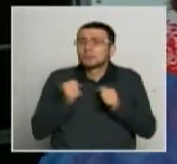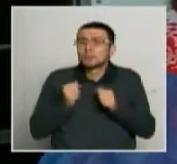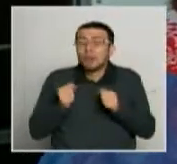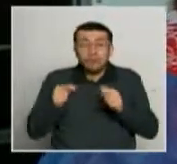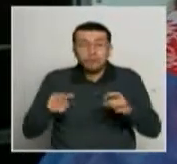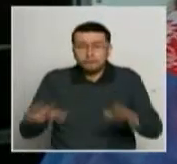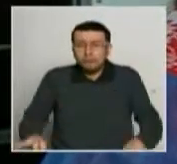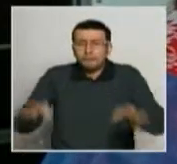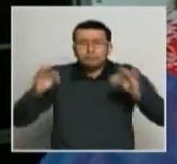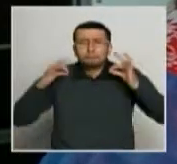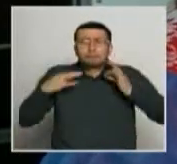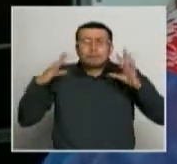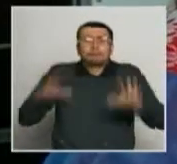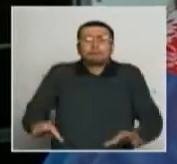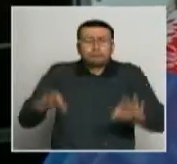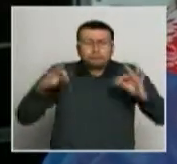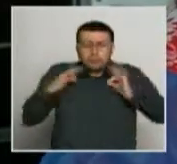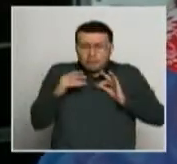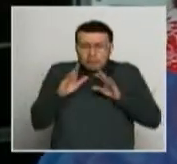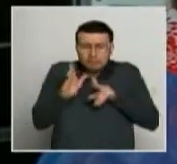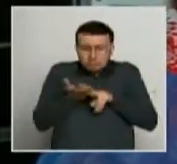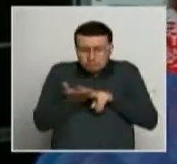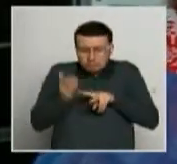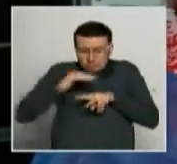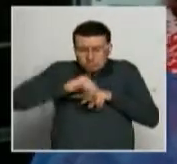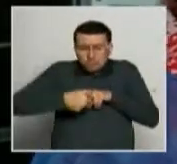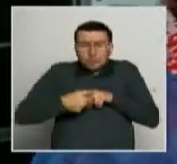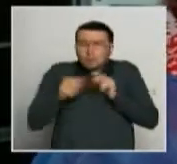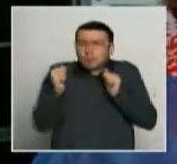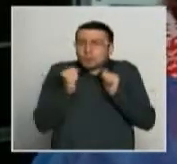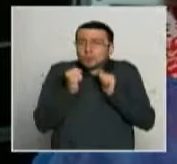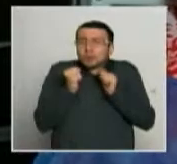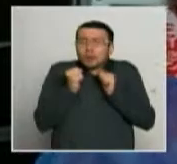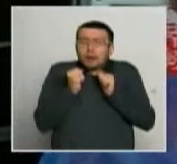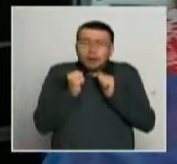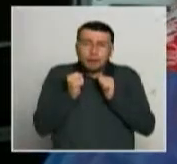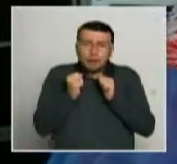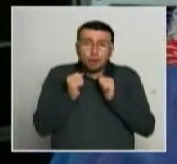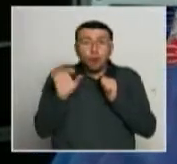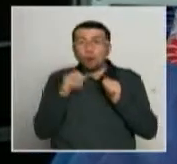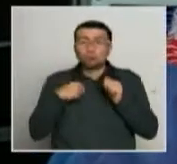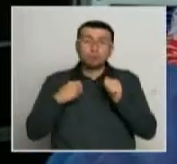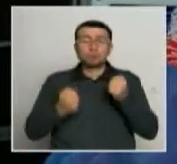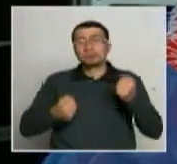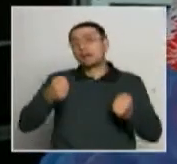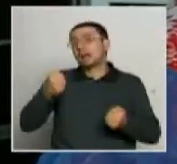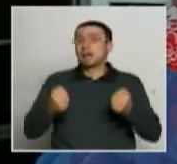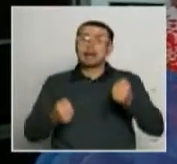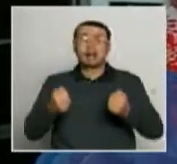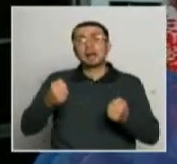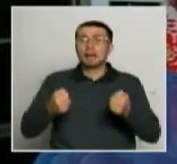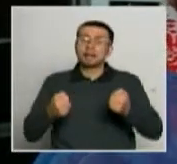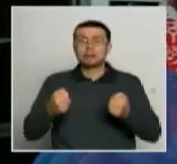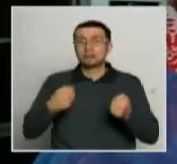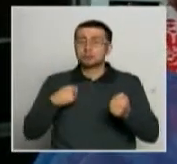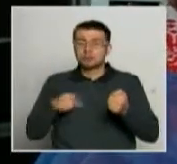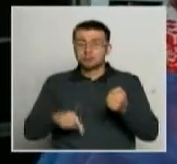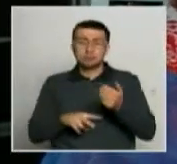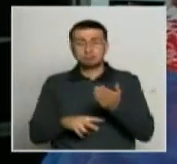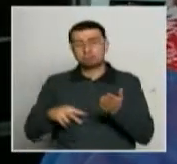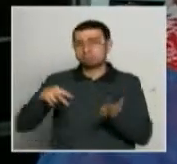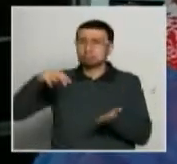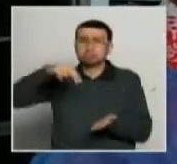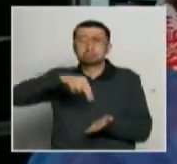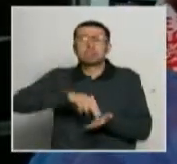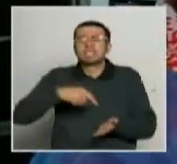arroparme por la noche las piernas. Y también cuando estoy en el carro voy a levantarme, entonces siento